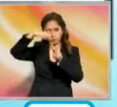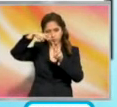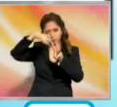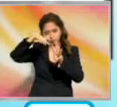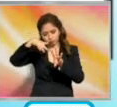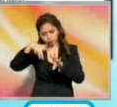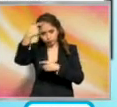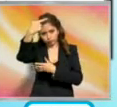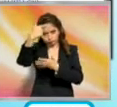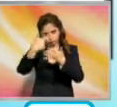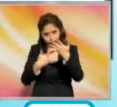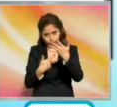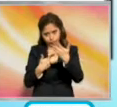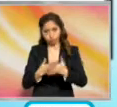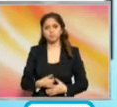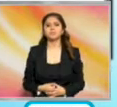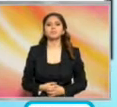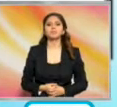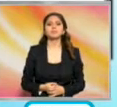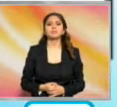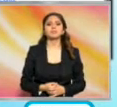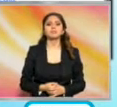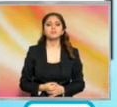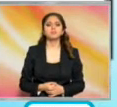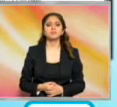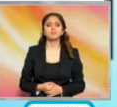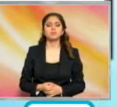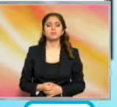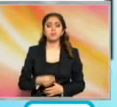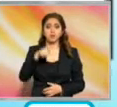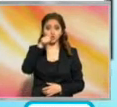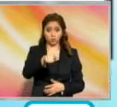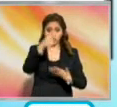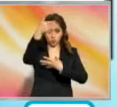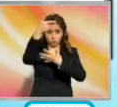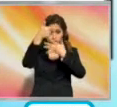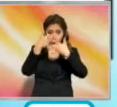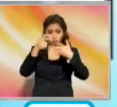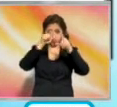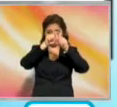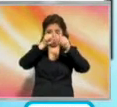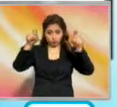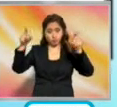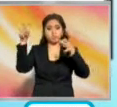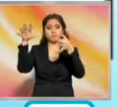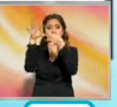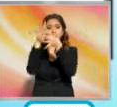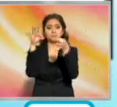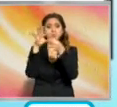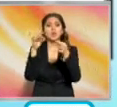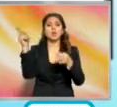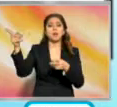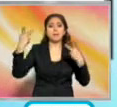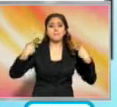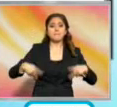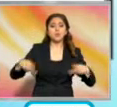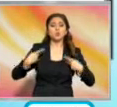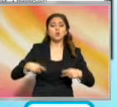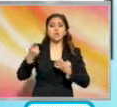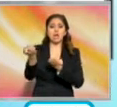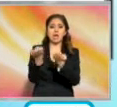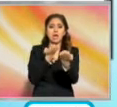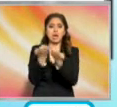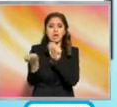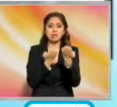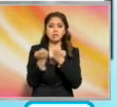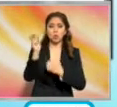interesante que, digamos, el registro habla, por supuesto, de los atletas más importantes,